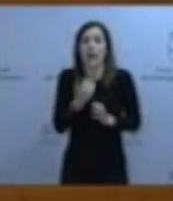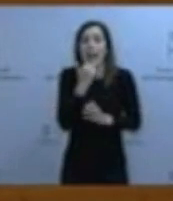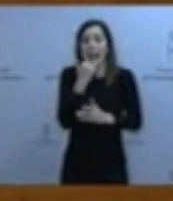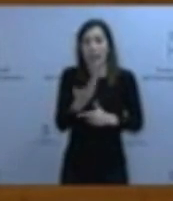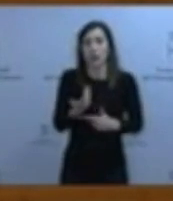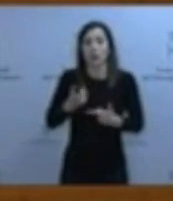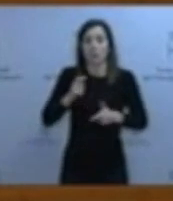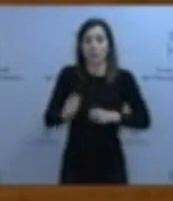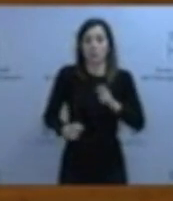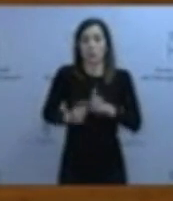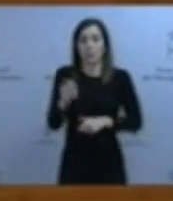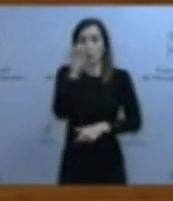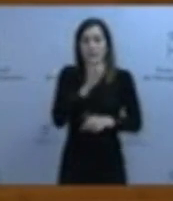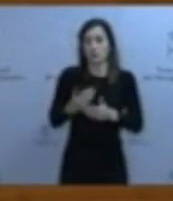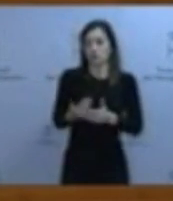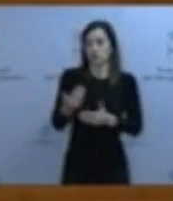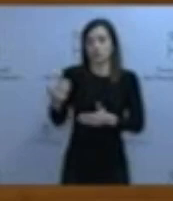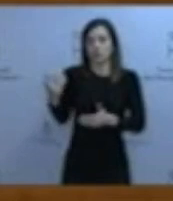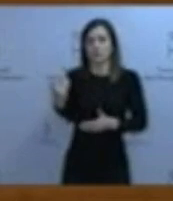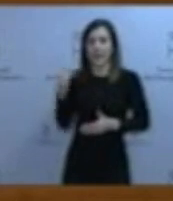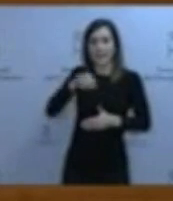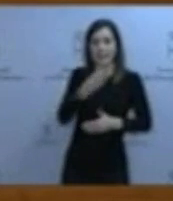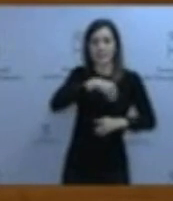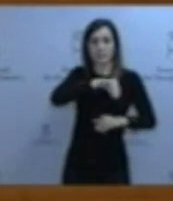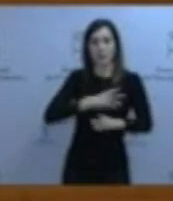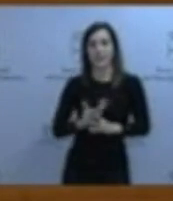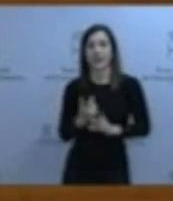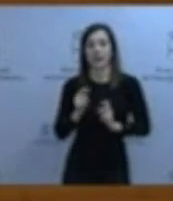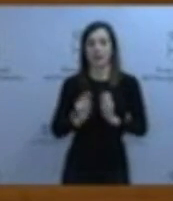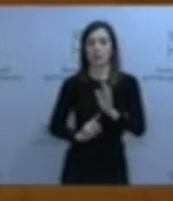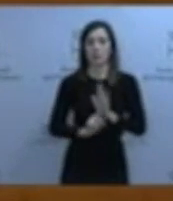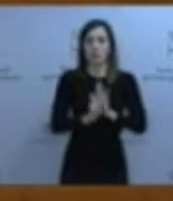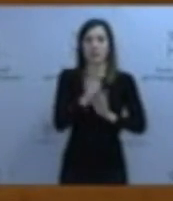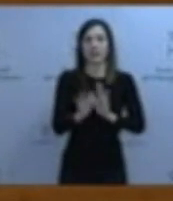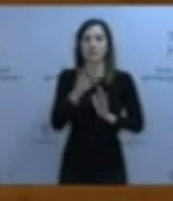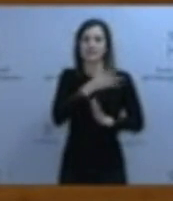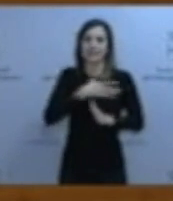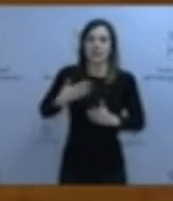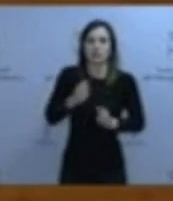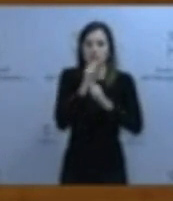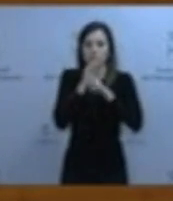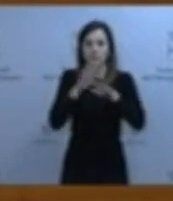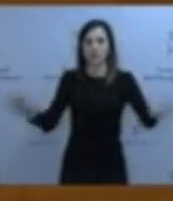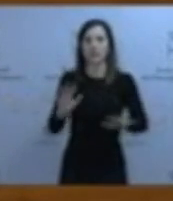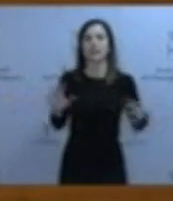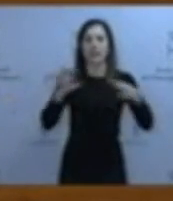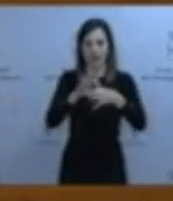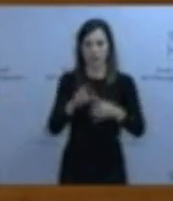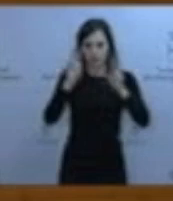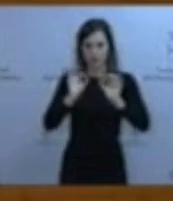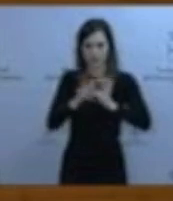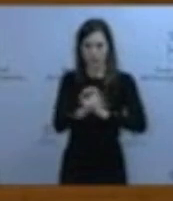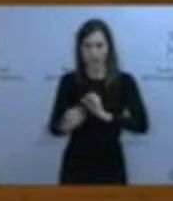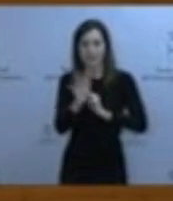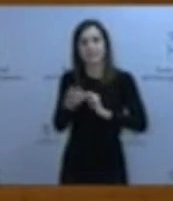país o ha llegado en los últimos años y que esperemos que se difunda y que tiene bastante que ver con estas cuestiones. Podríamos hablar también de la inversión que se